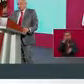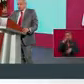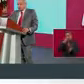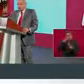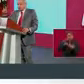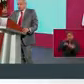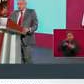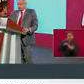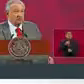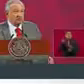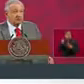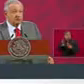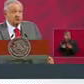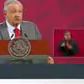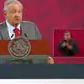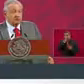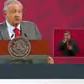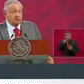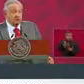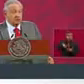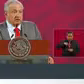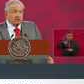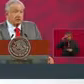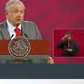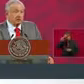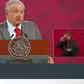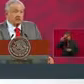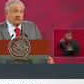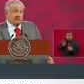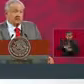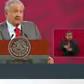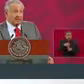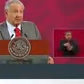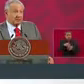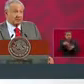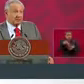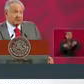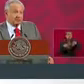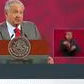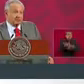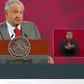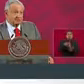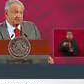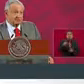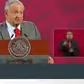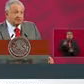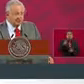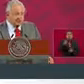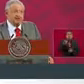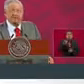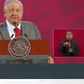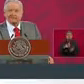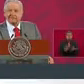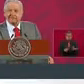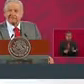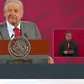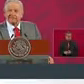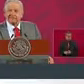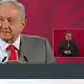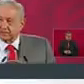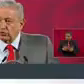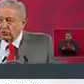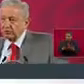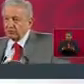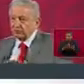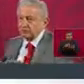los consultemos y que la sociedad de a pie lo consulte, precisamente porque todos estamos sujetos